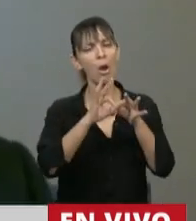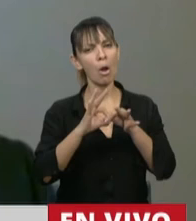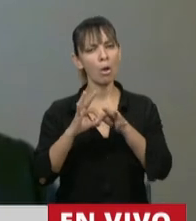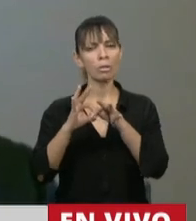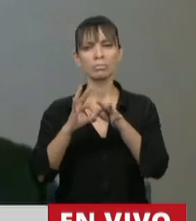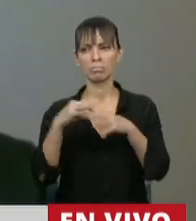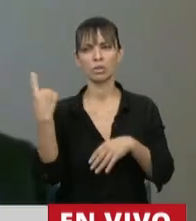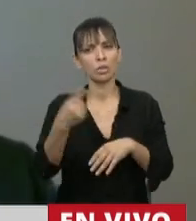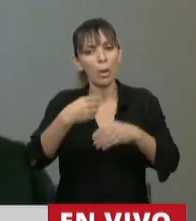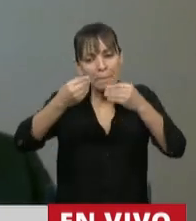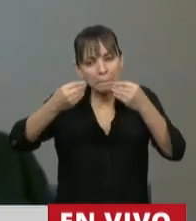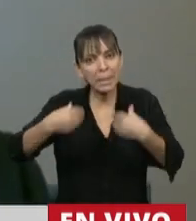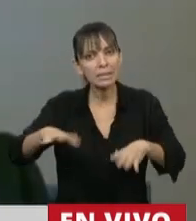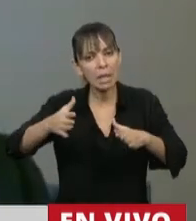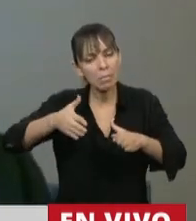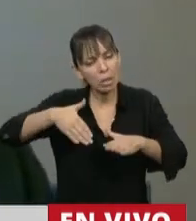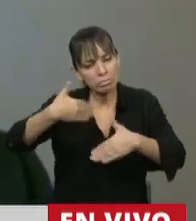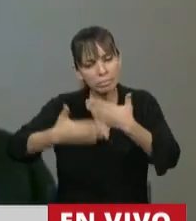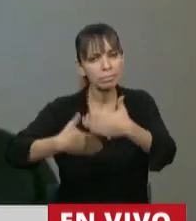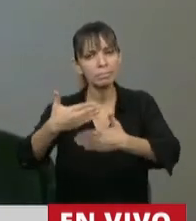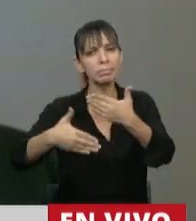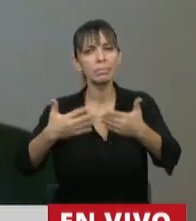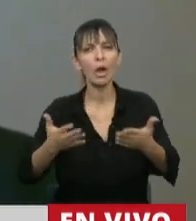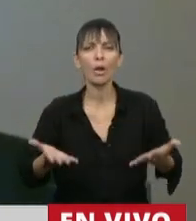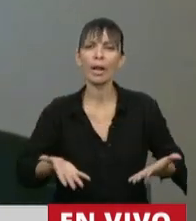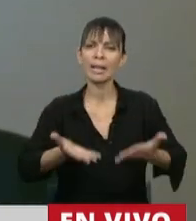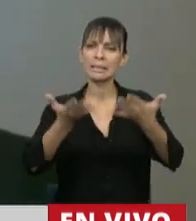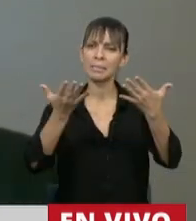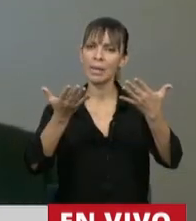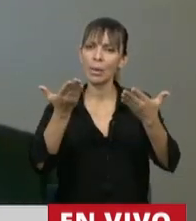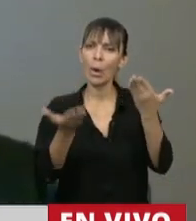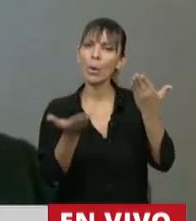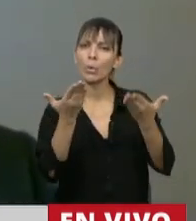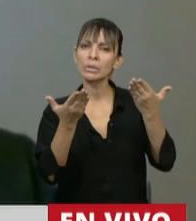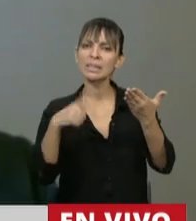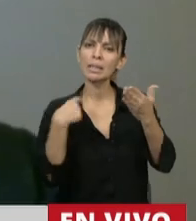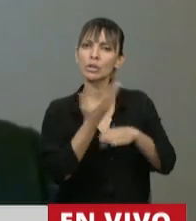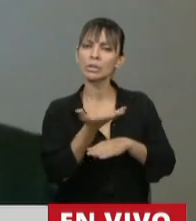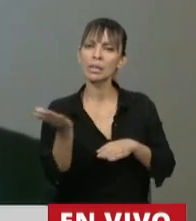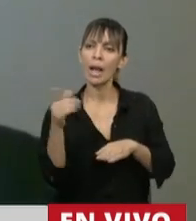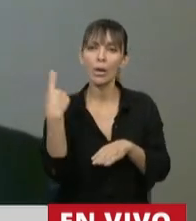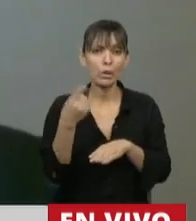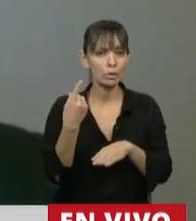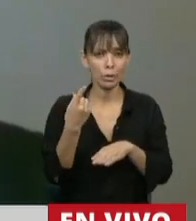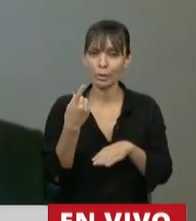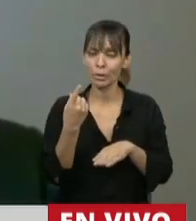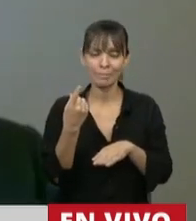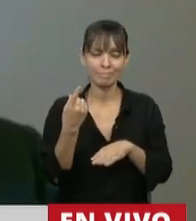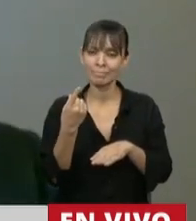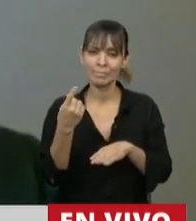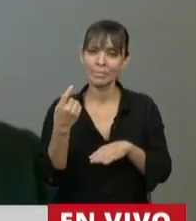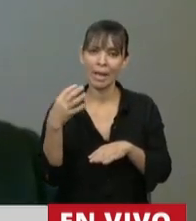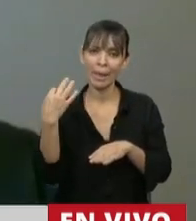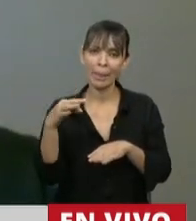empezar a recorrer un camino de crecimiento con justicia social, no tenemos que dejar que